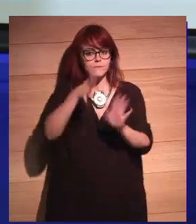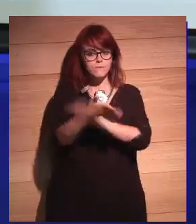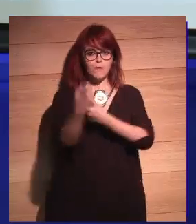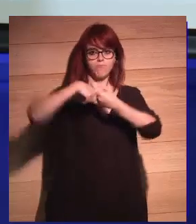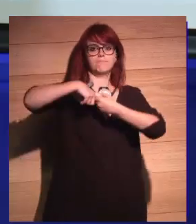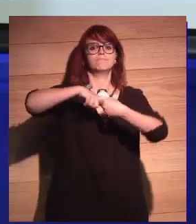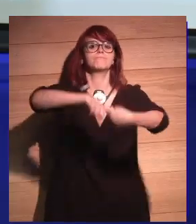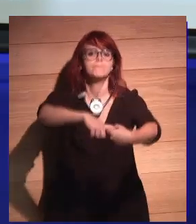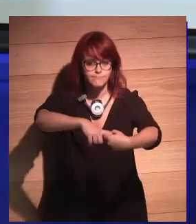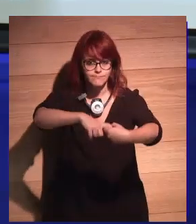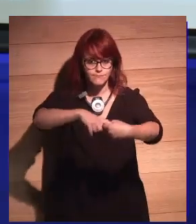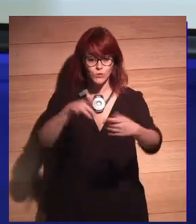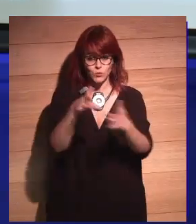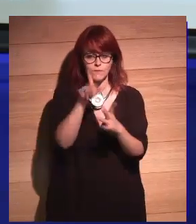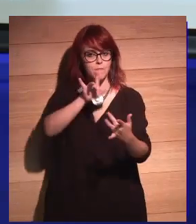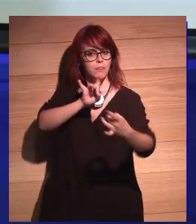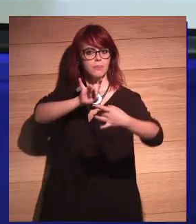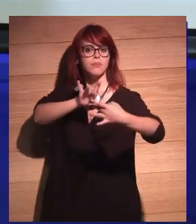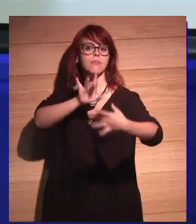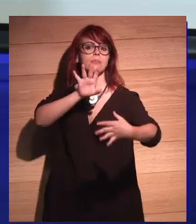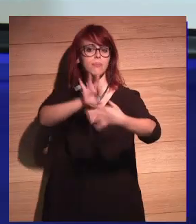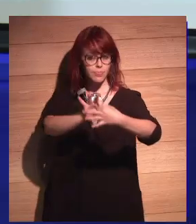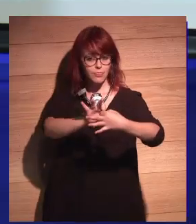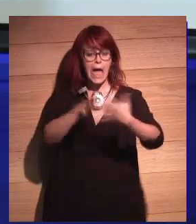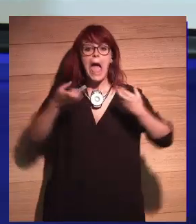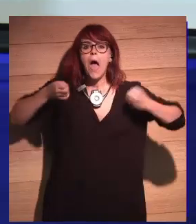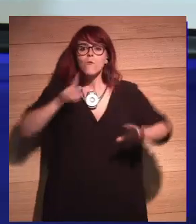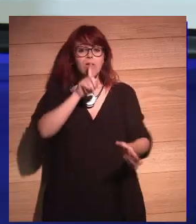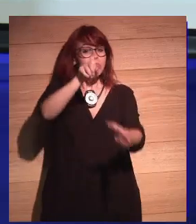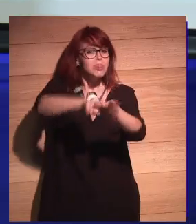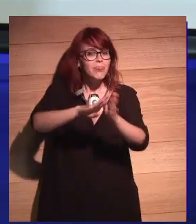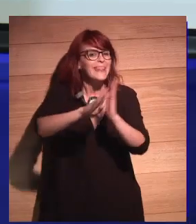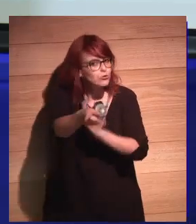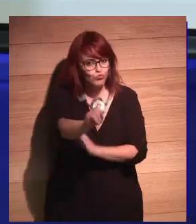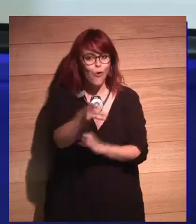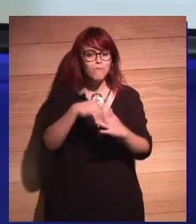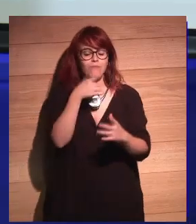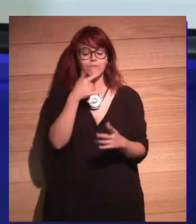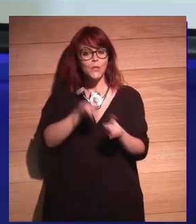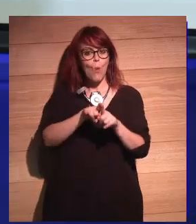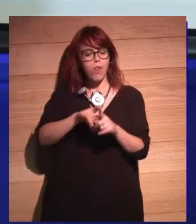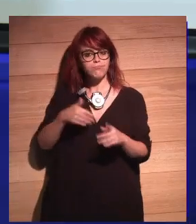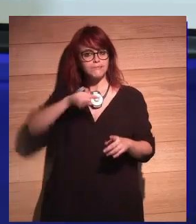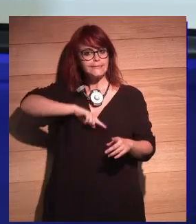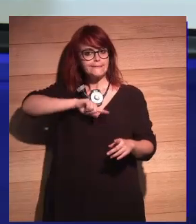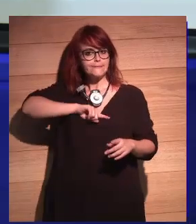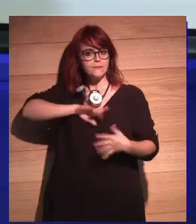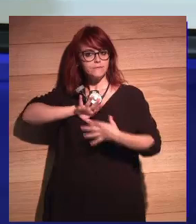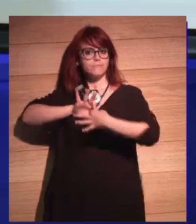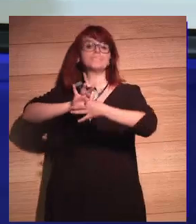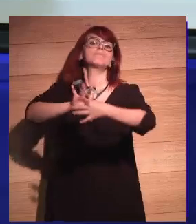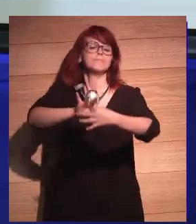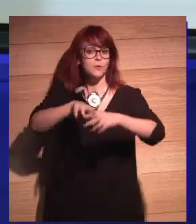participativo y de implicación incluso, aunque no estemos participando directamente, estamos